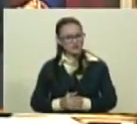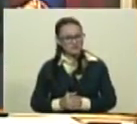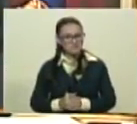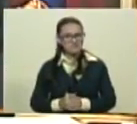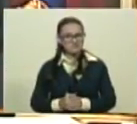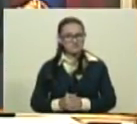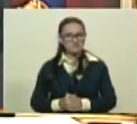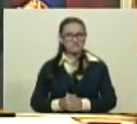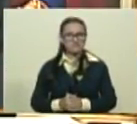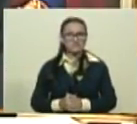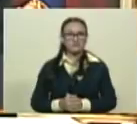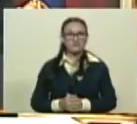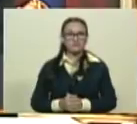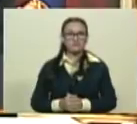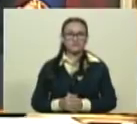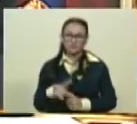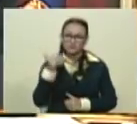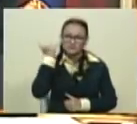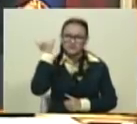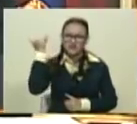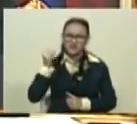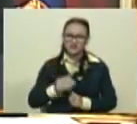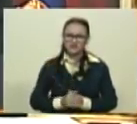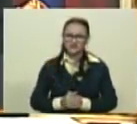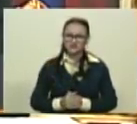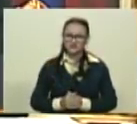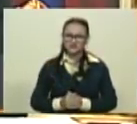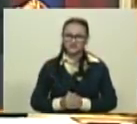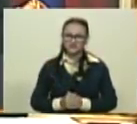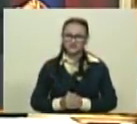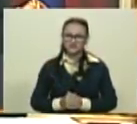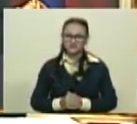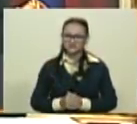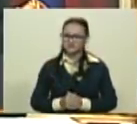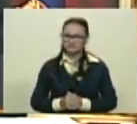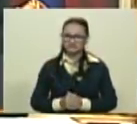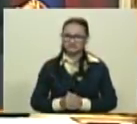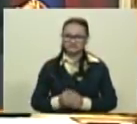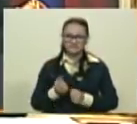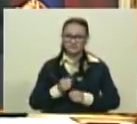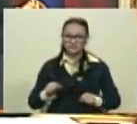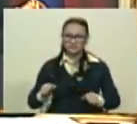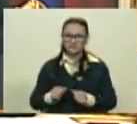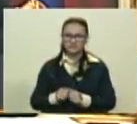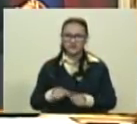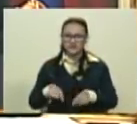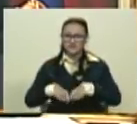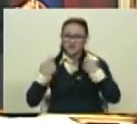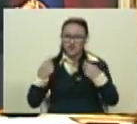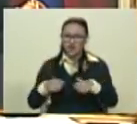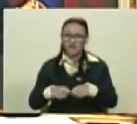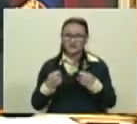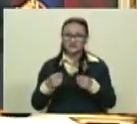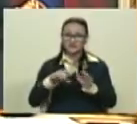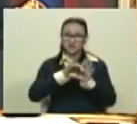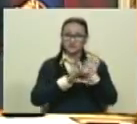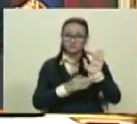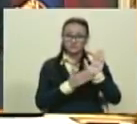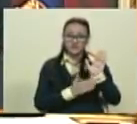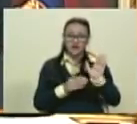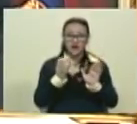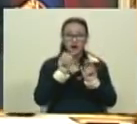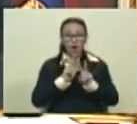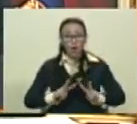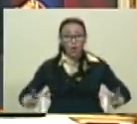Imagínense ustedes, no es poca cosa. En primer lugar, es la violación a la Carta de las Naciones